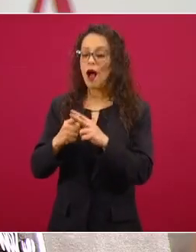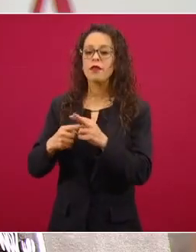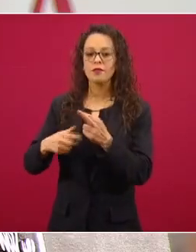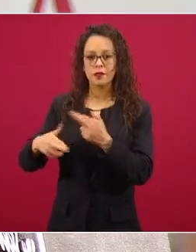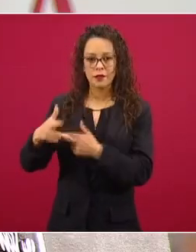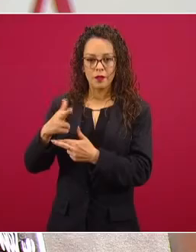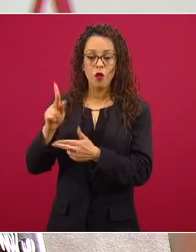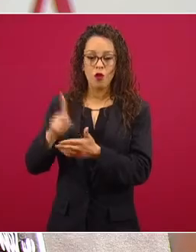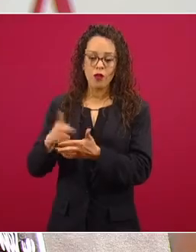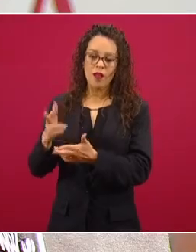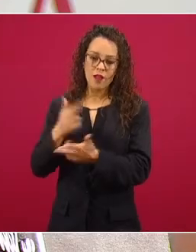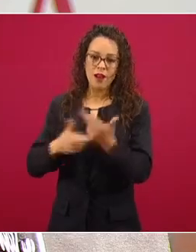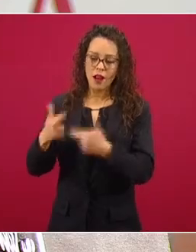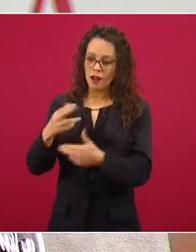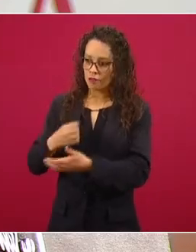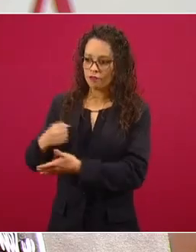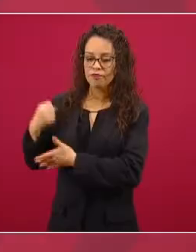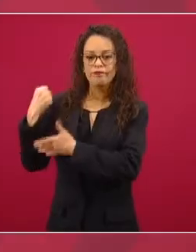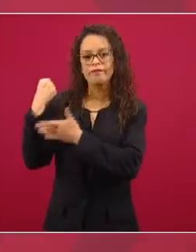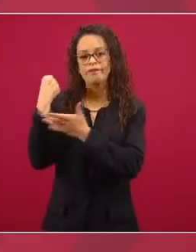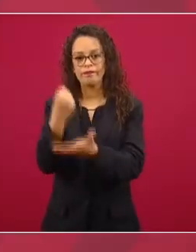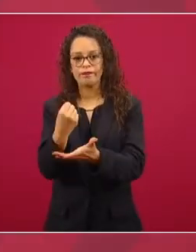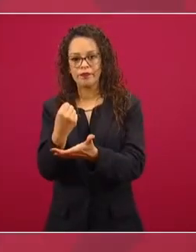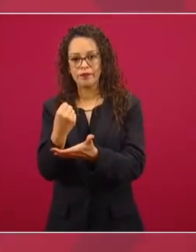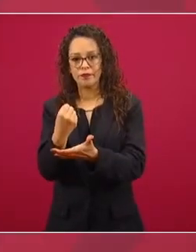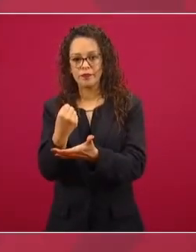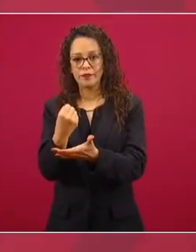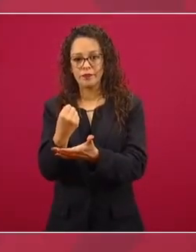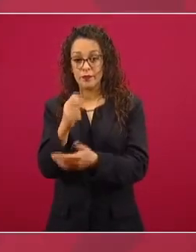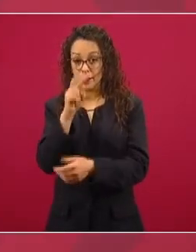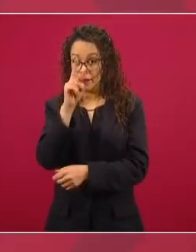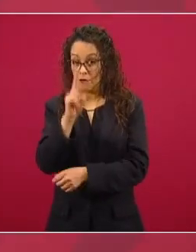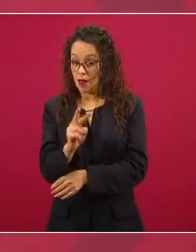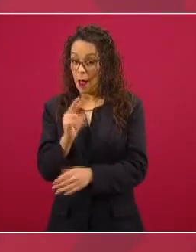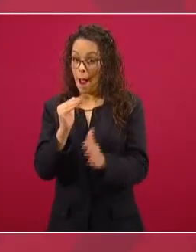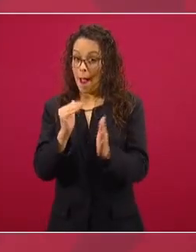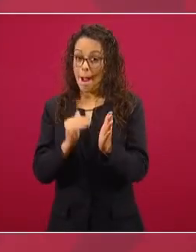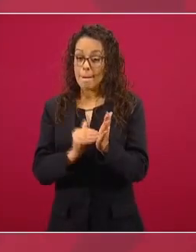impuestos. Y estoy hablando de miles de millones de pesos.